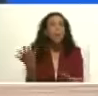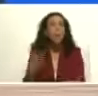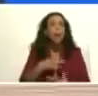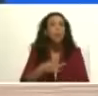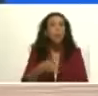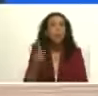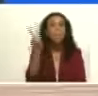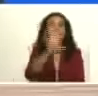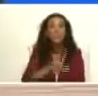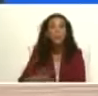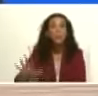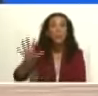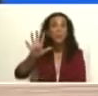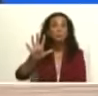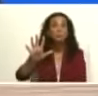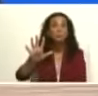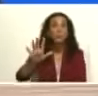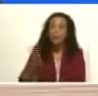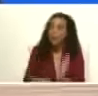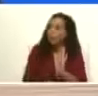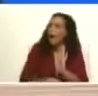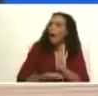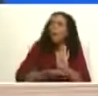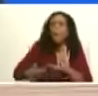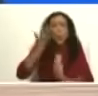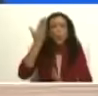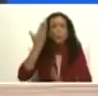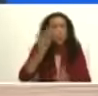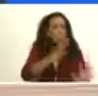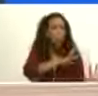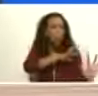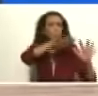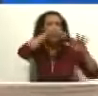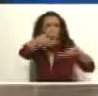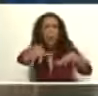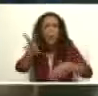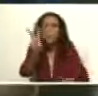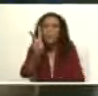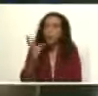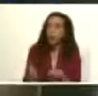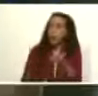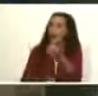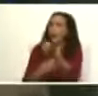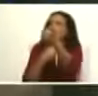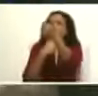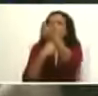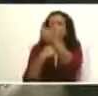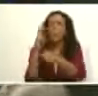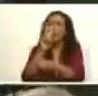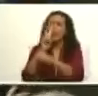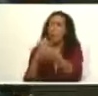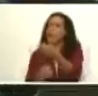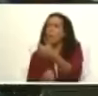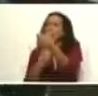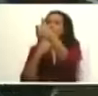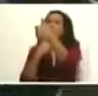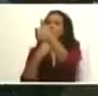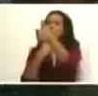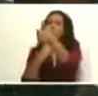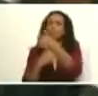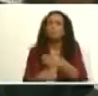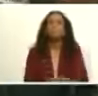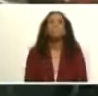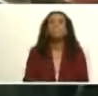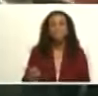de Venezuela toda, el interés de todos los actores sociales y económicos y comerciales del país. Es